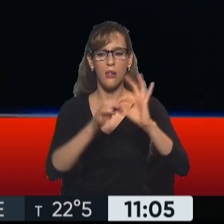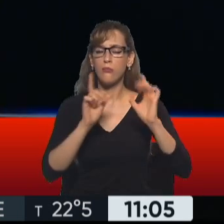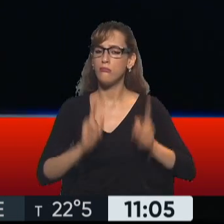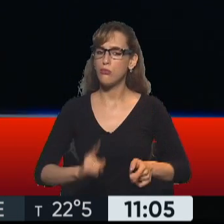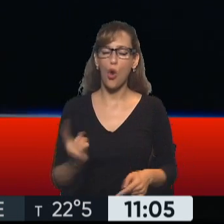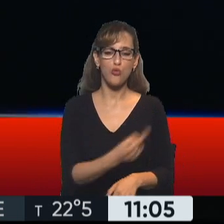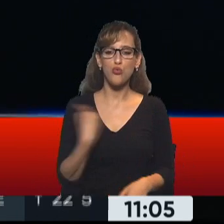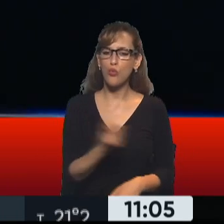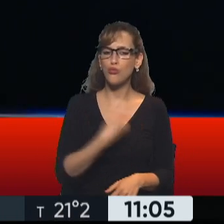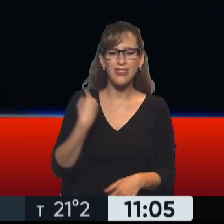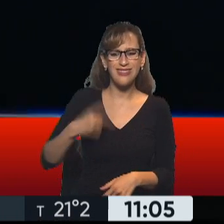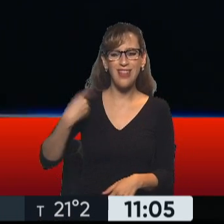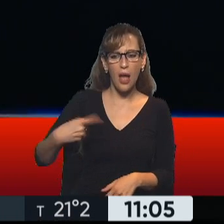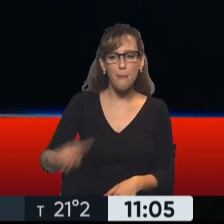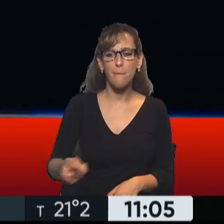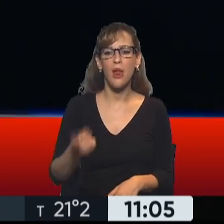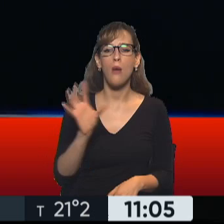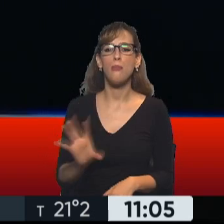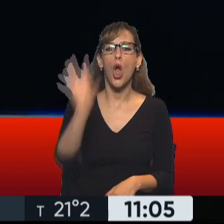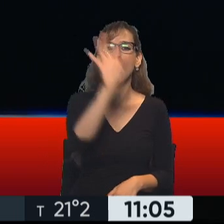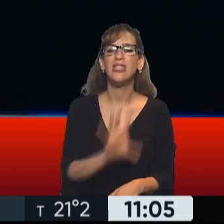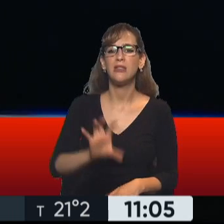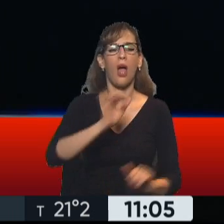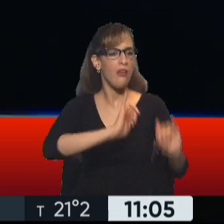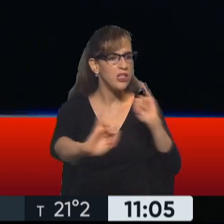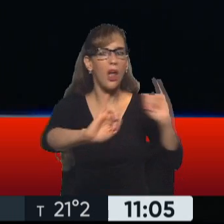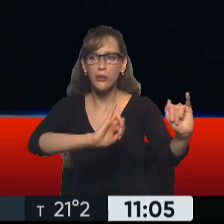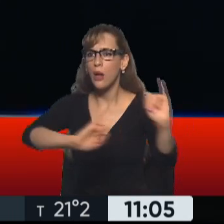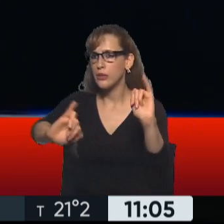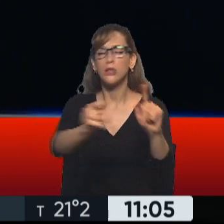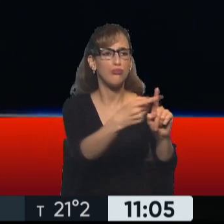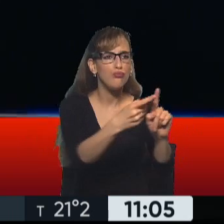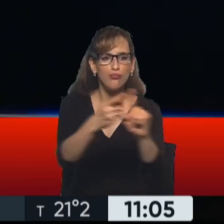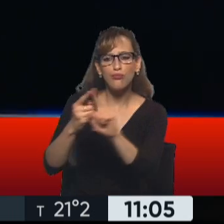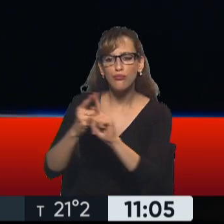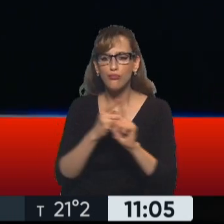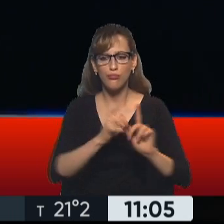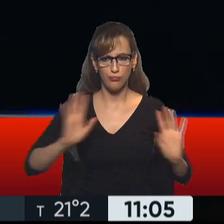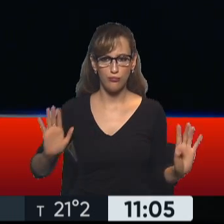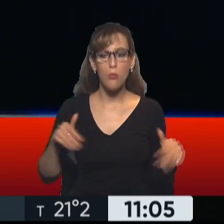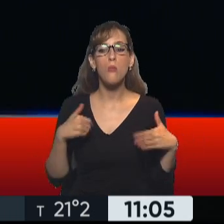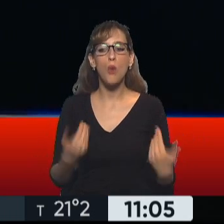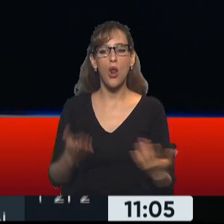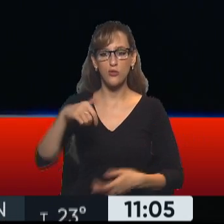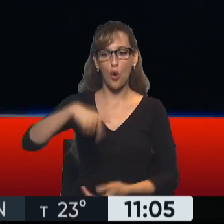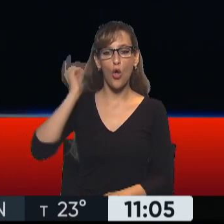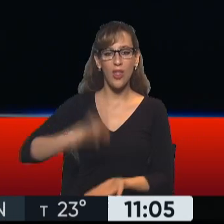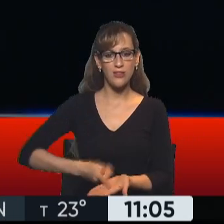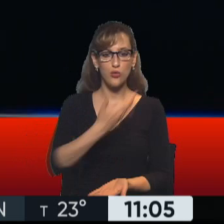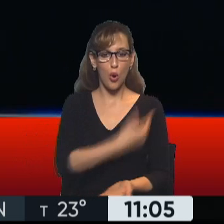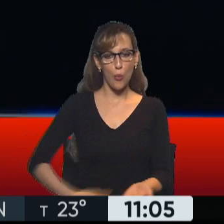en contacto y en diálogo permanente. Por eso esta decisión que ha tomado nuestro gobierno y que hoy la ha